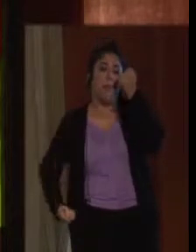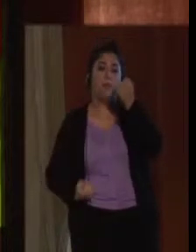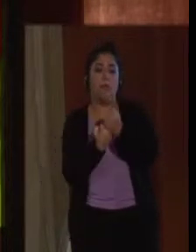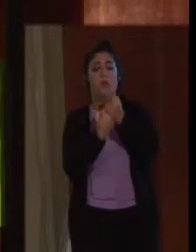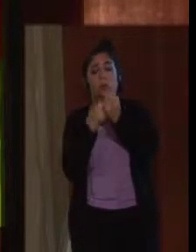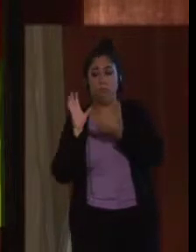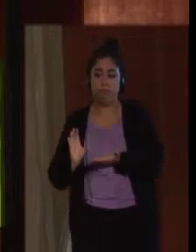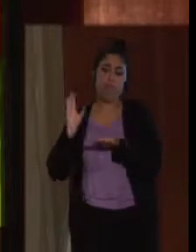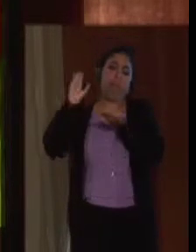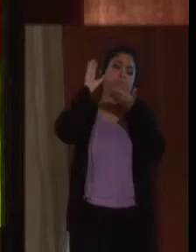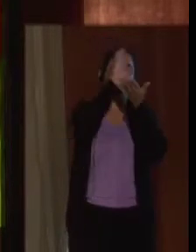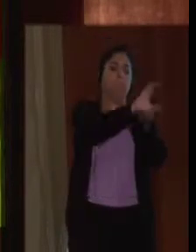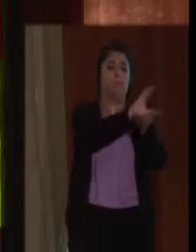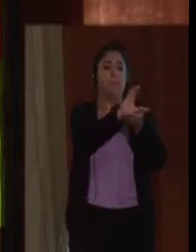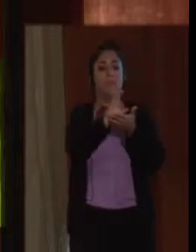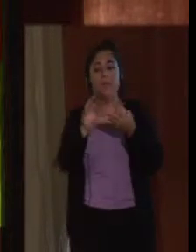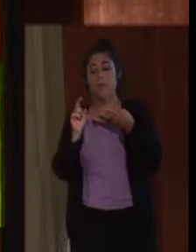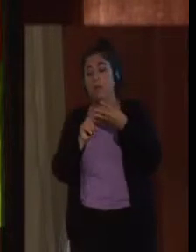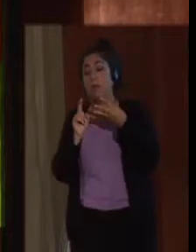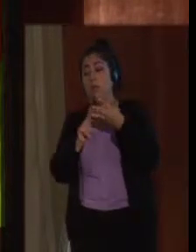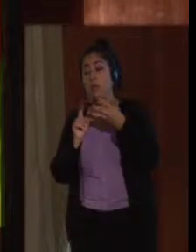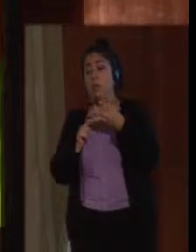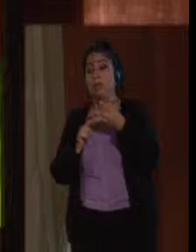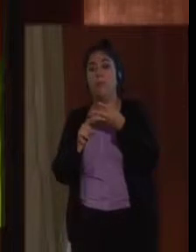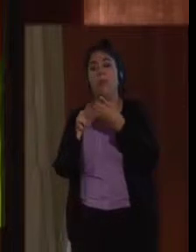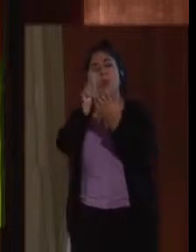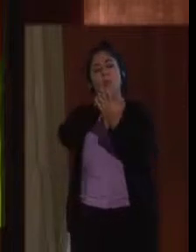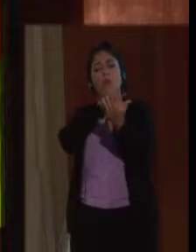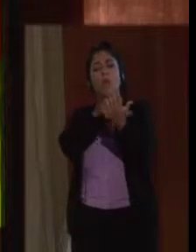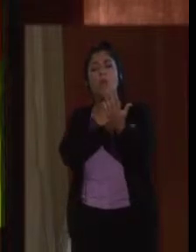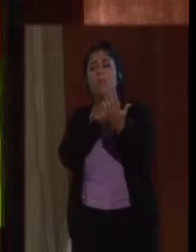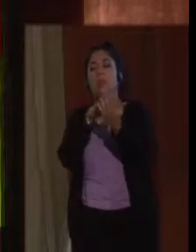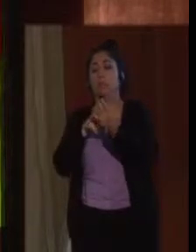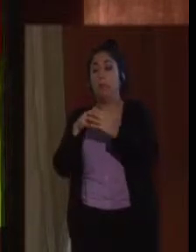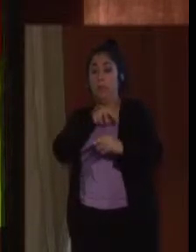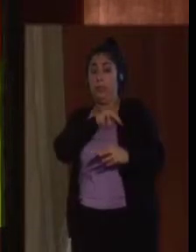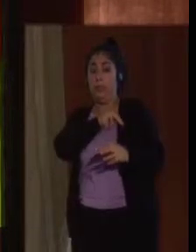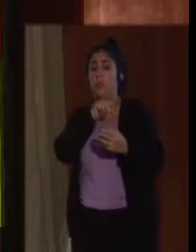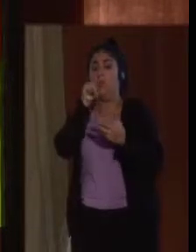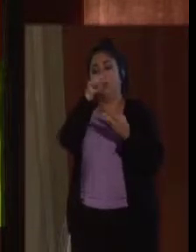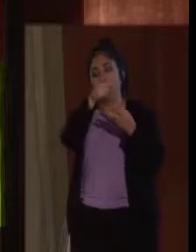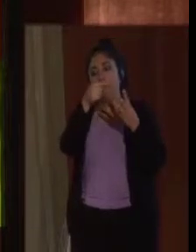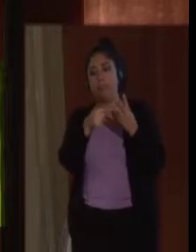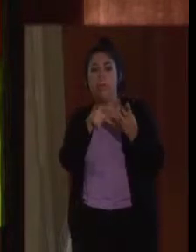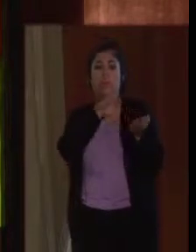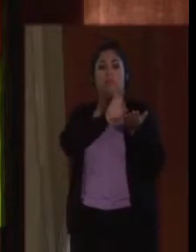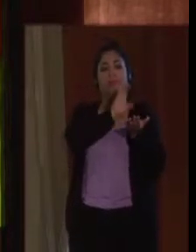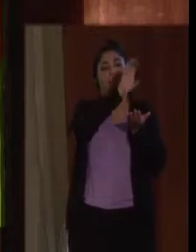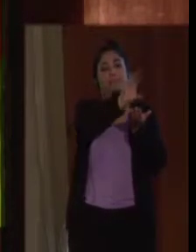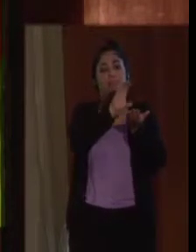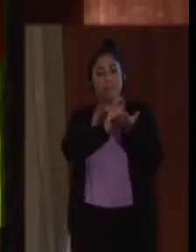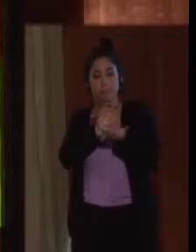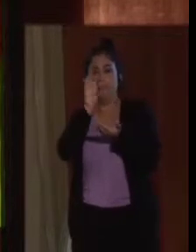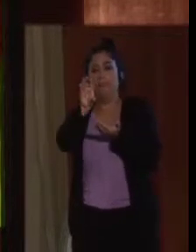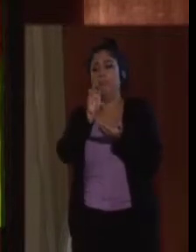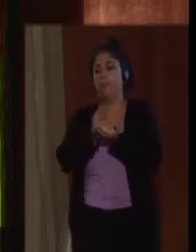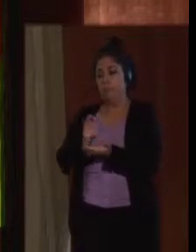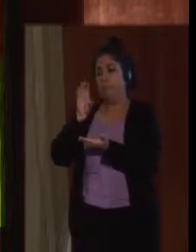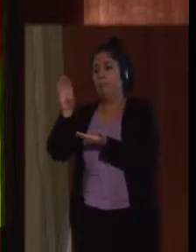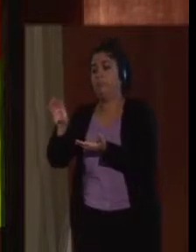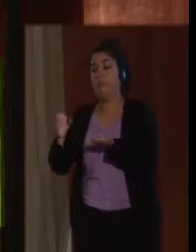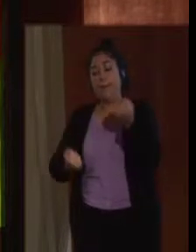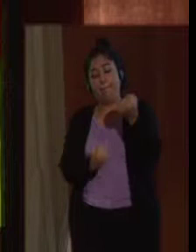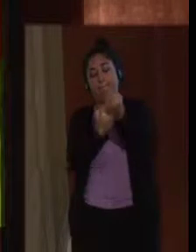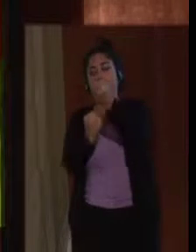considerar en los presupuestos institucionales anuales y la finalidad y ser desarrollados, ser ejecutados a través de los proyectos de